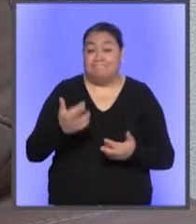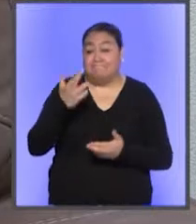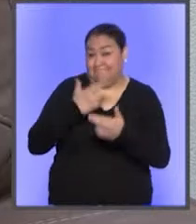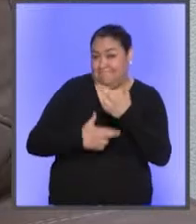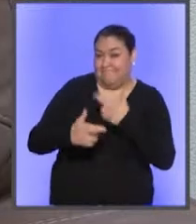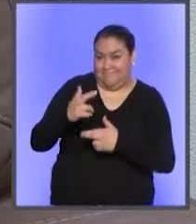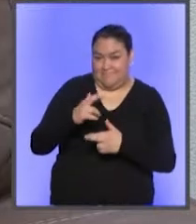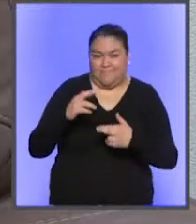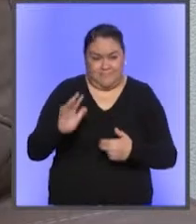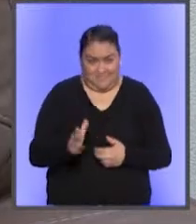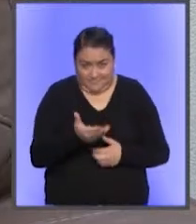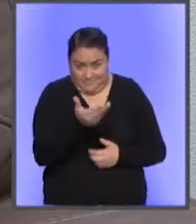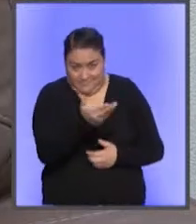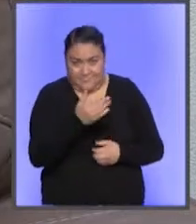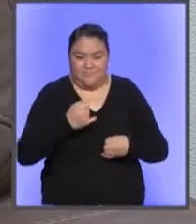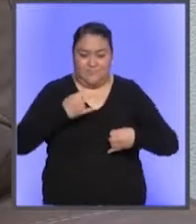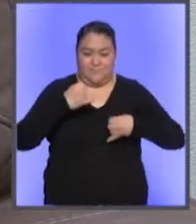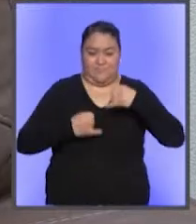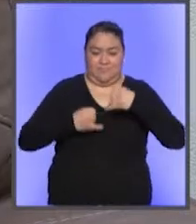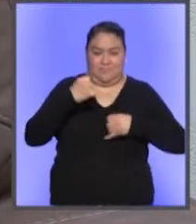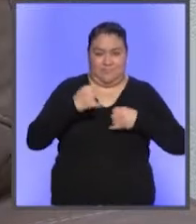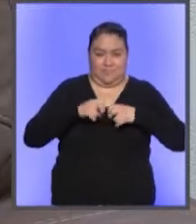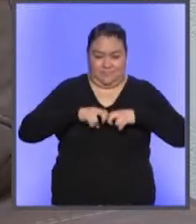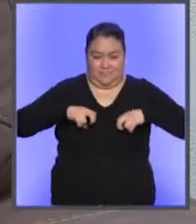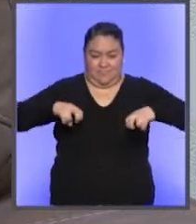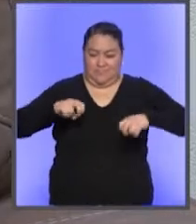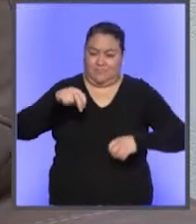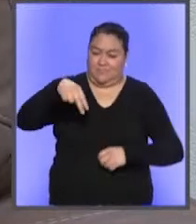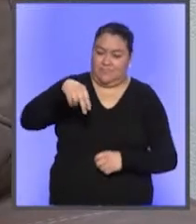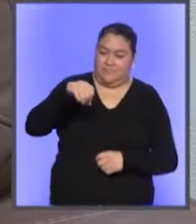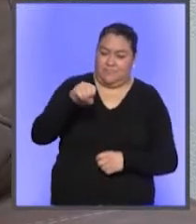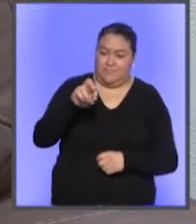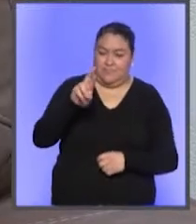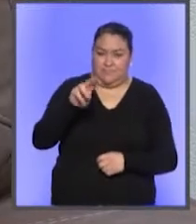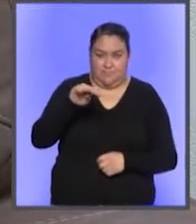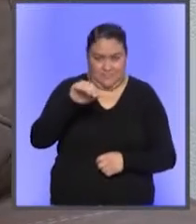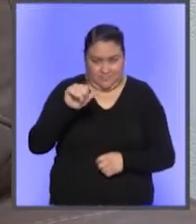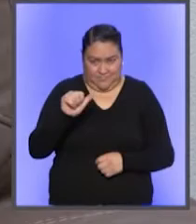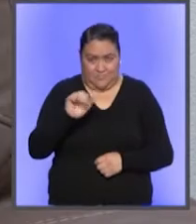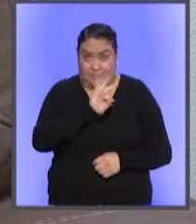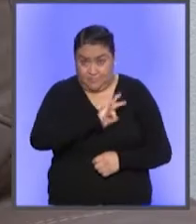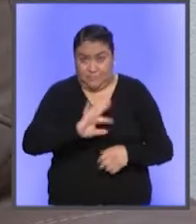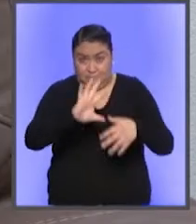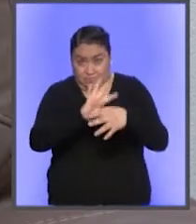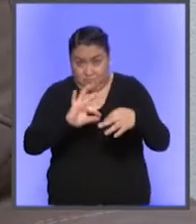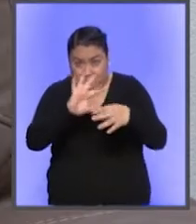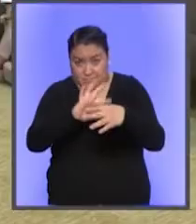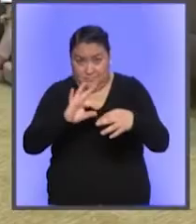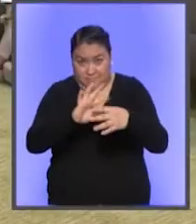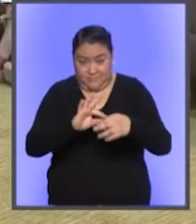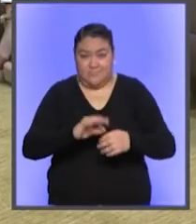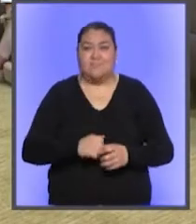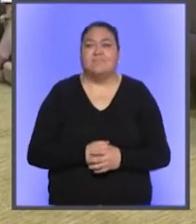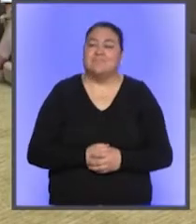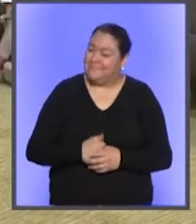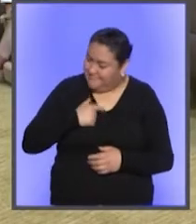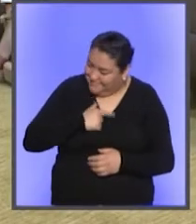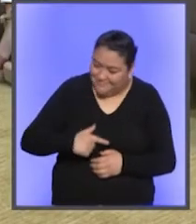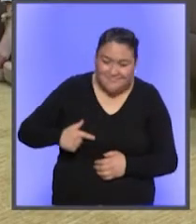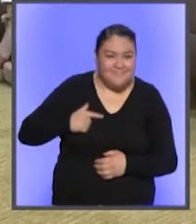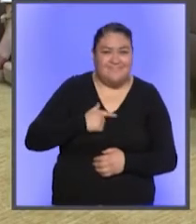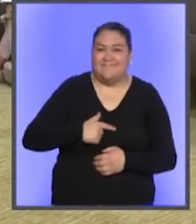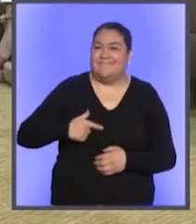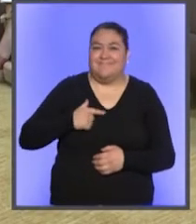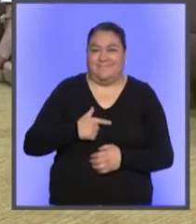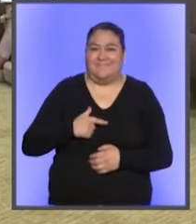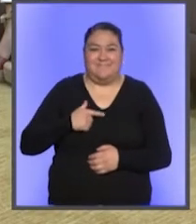continuamos y ahora sí magistrada Norma nos puede compartir su experiencia y su opinión sobre este tema Claro que sí